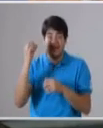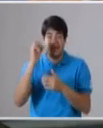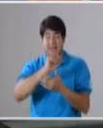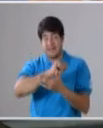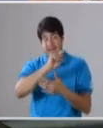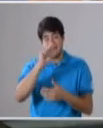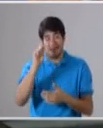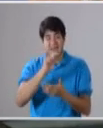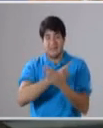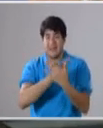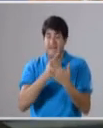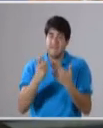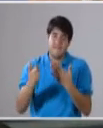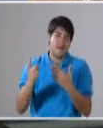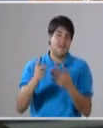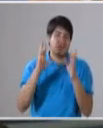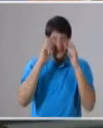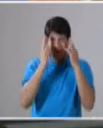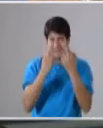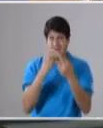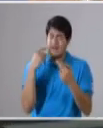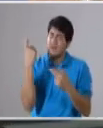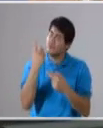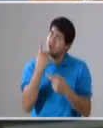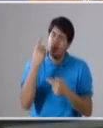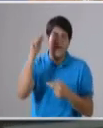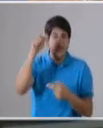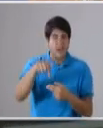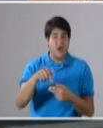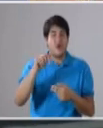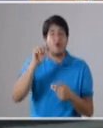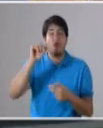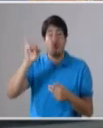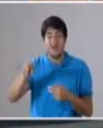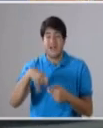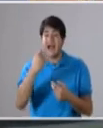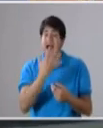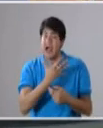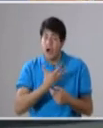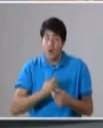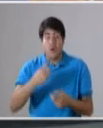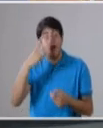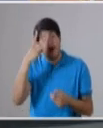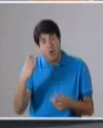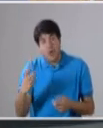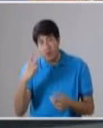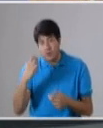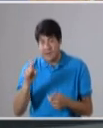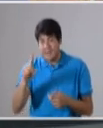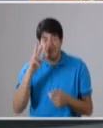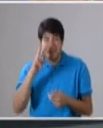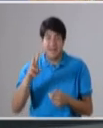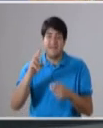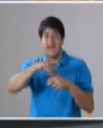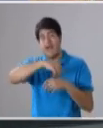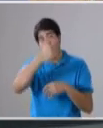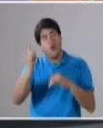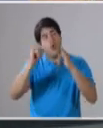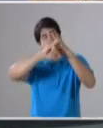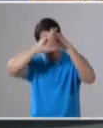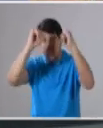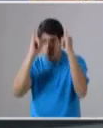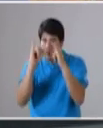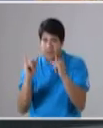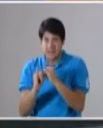le revelaron el reino de Grecia, le revelaron todo. Y ahora a Juan se lo vuelven a revelar y ahí hay otra estatua. Pero lo